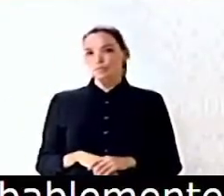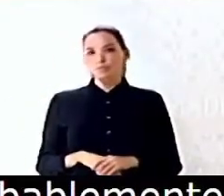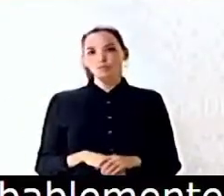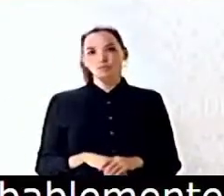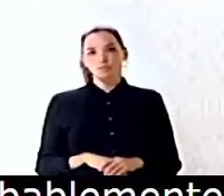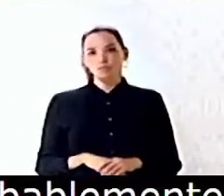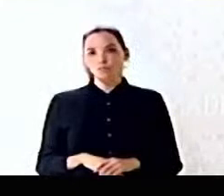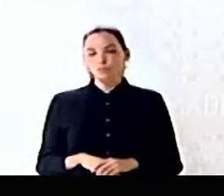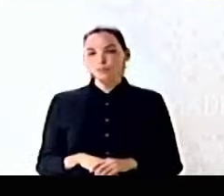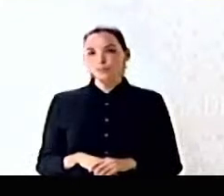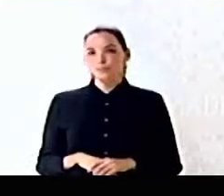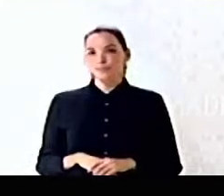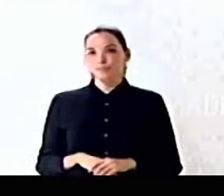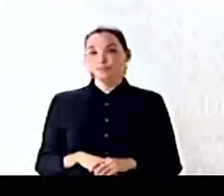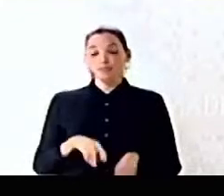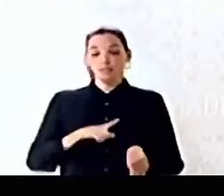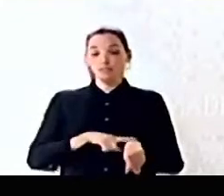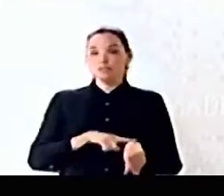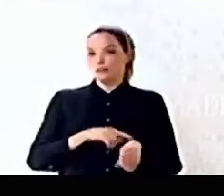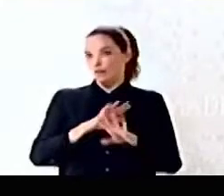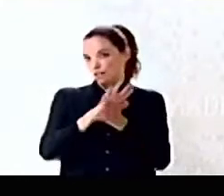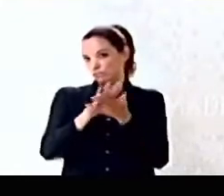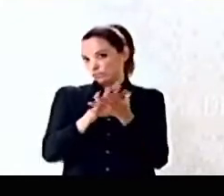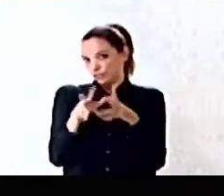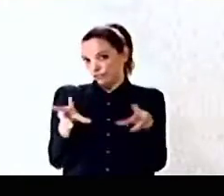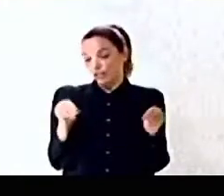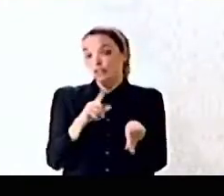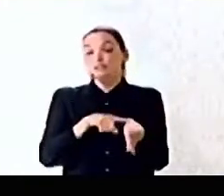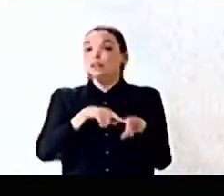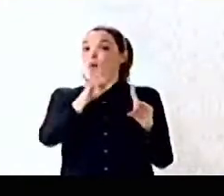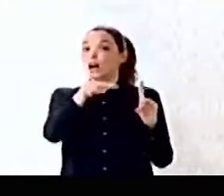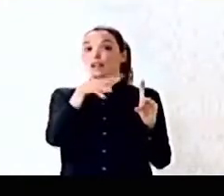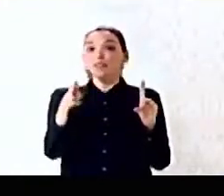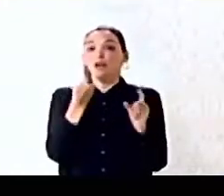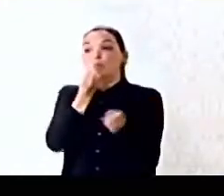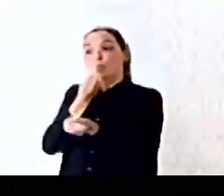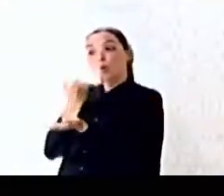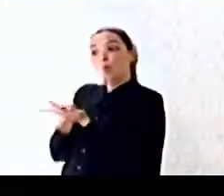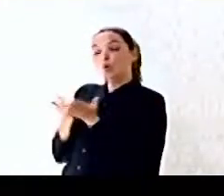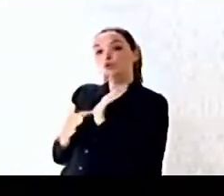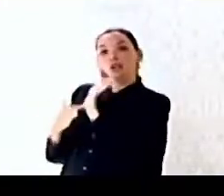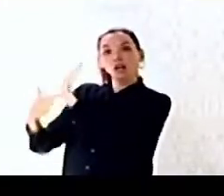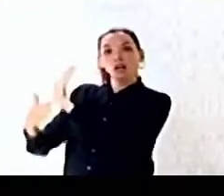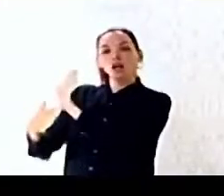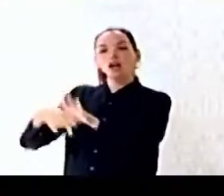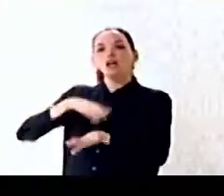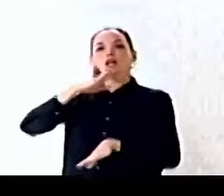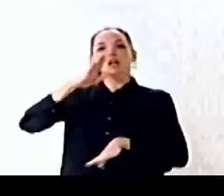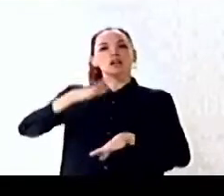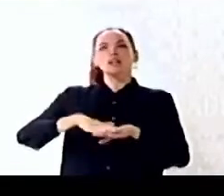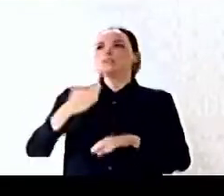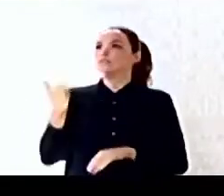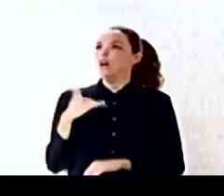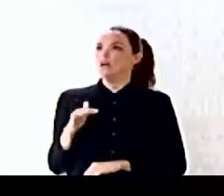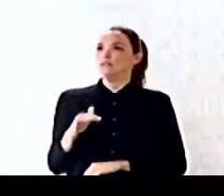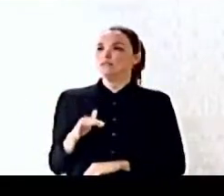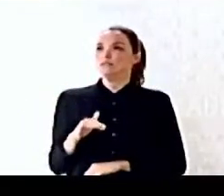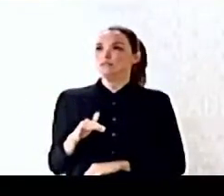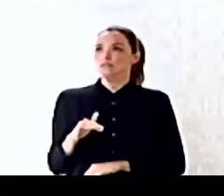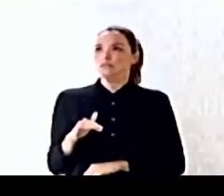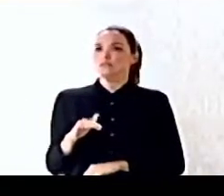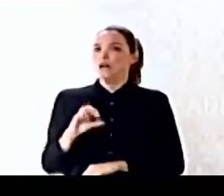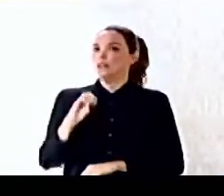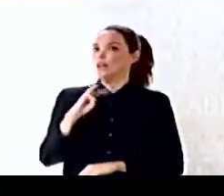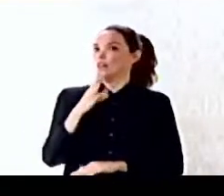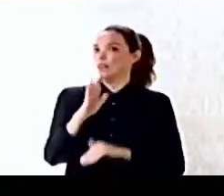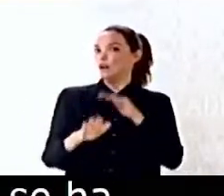Del calendario que yo les propuse, y con esto termino, del calendario que yo les propuse se ha cumplido hoy el tercer